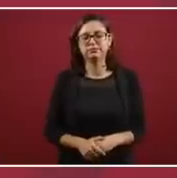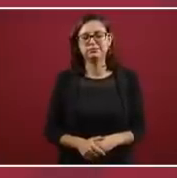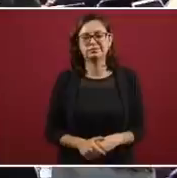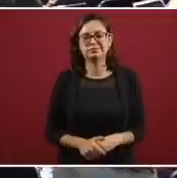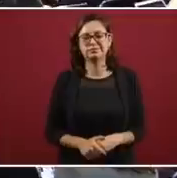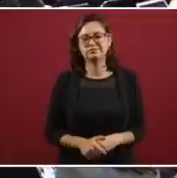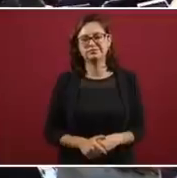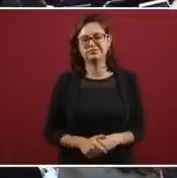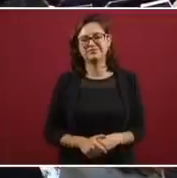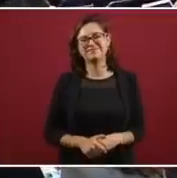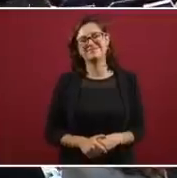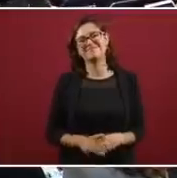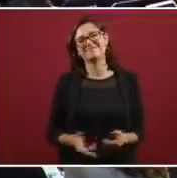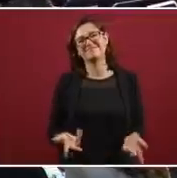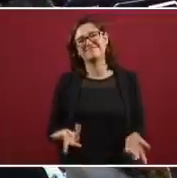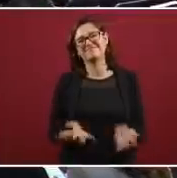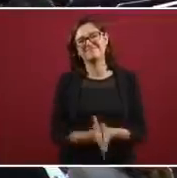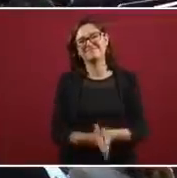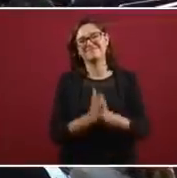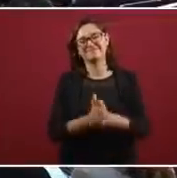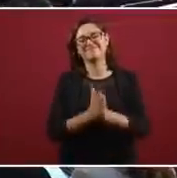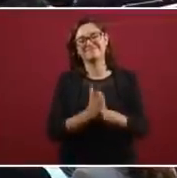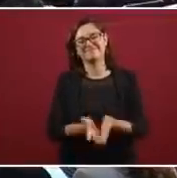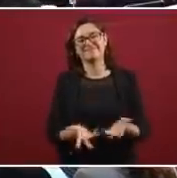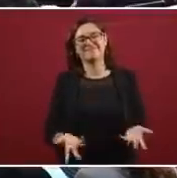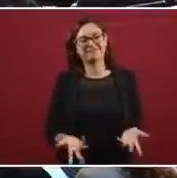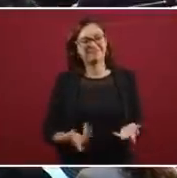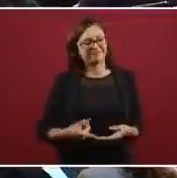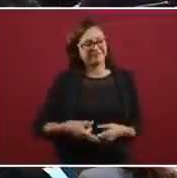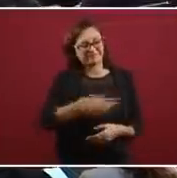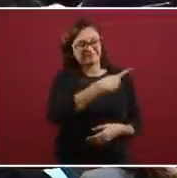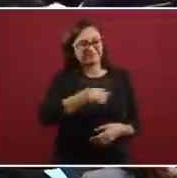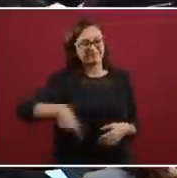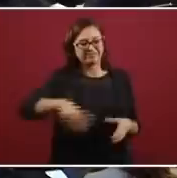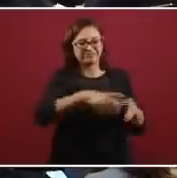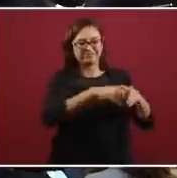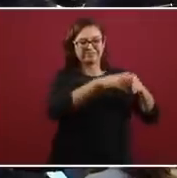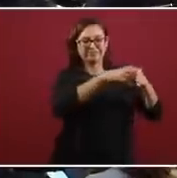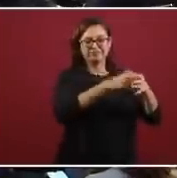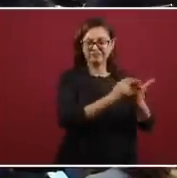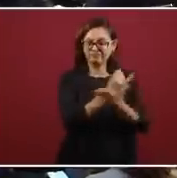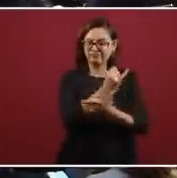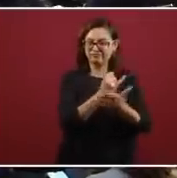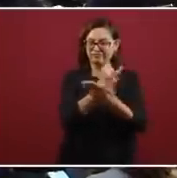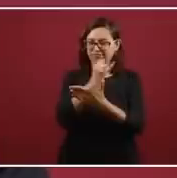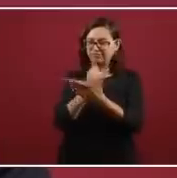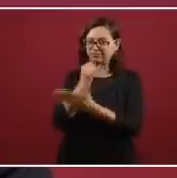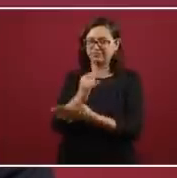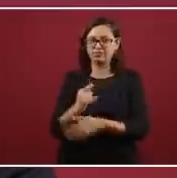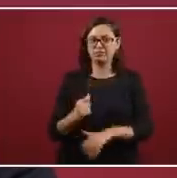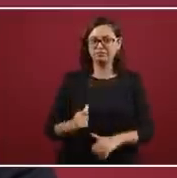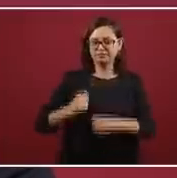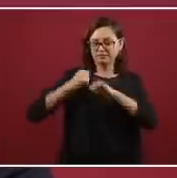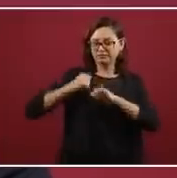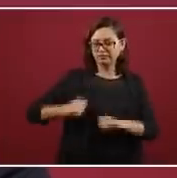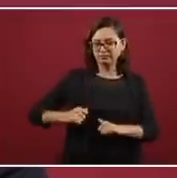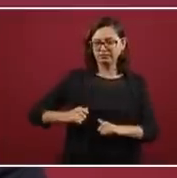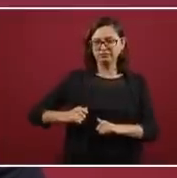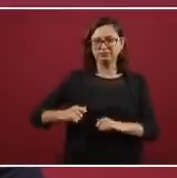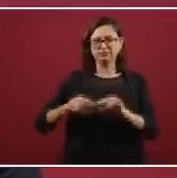Entonces llenaron el gobierno, tomaron los poderes,